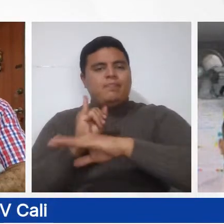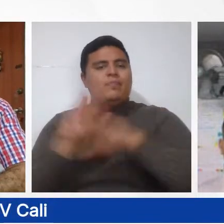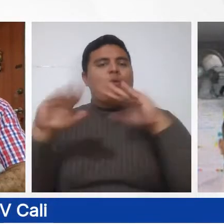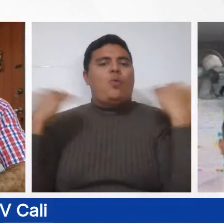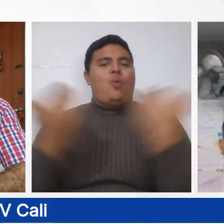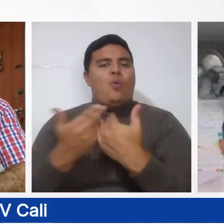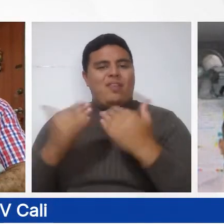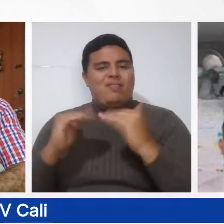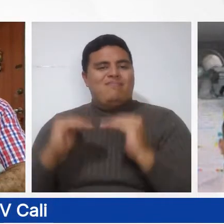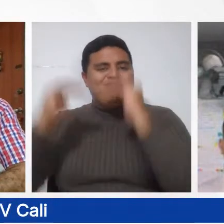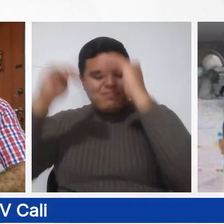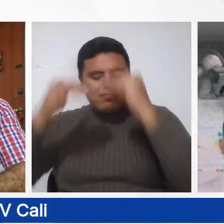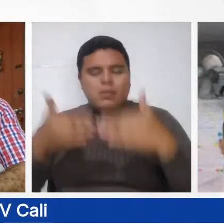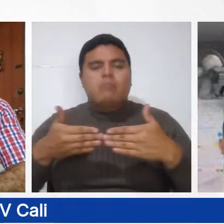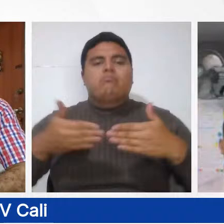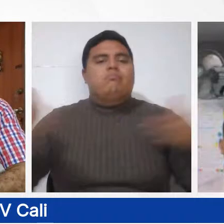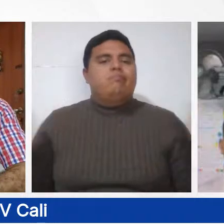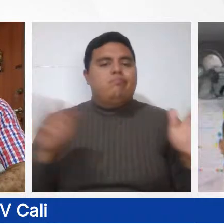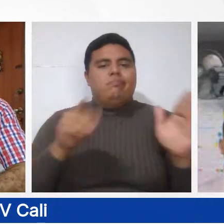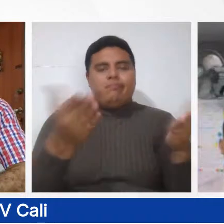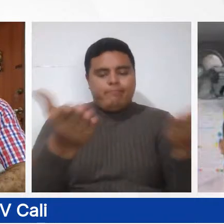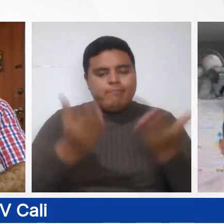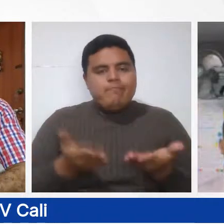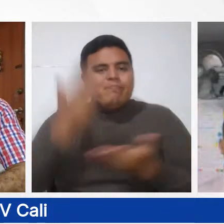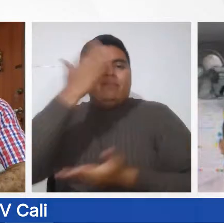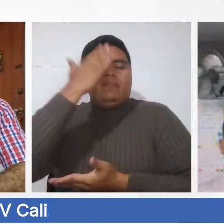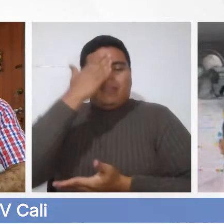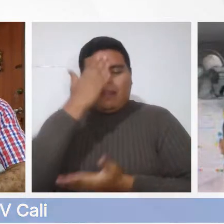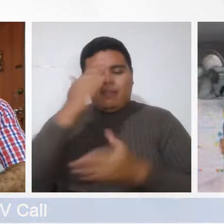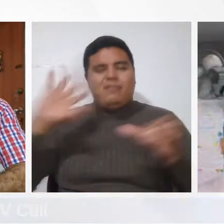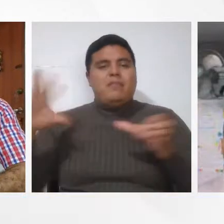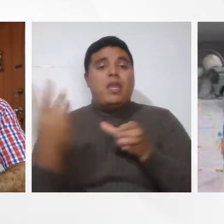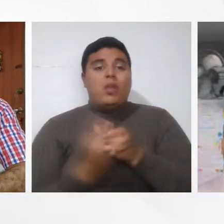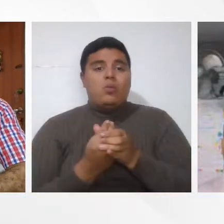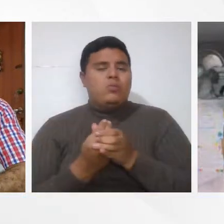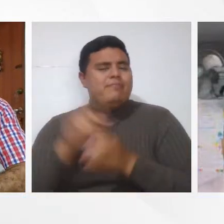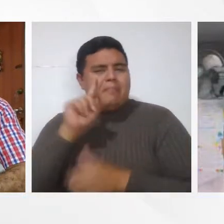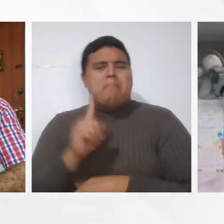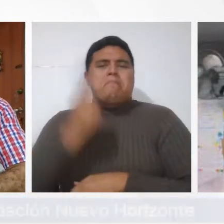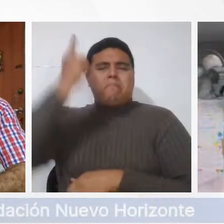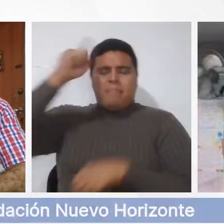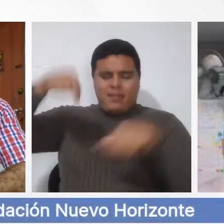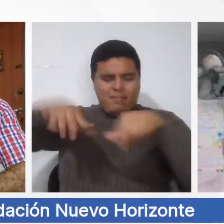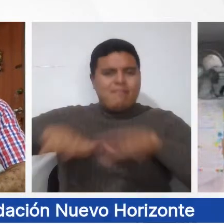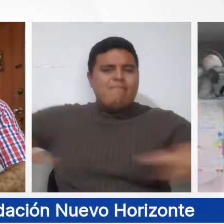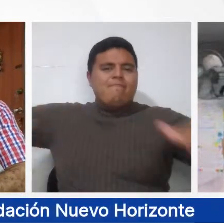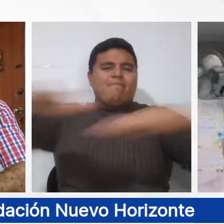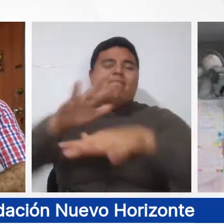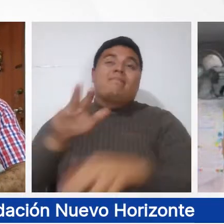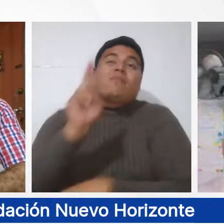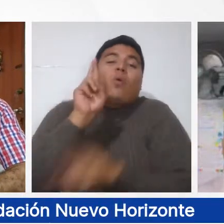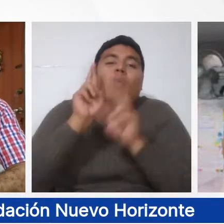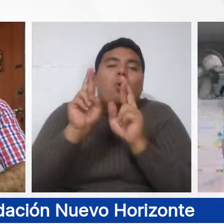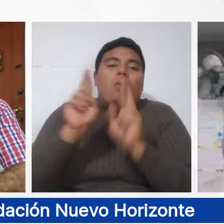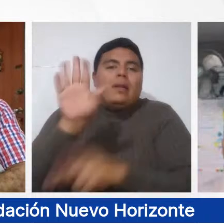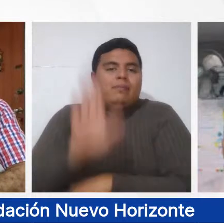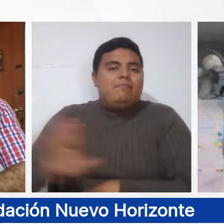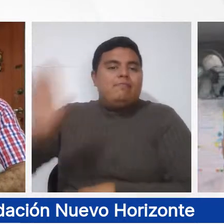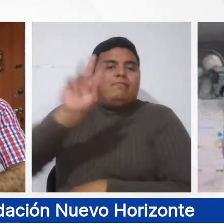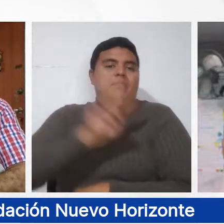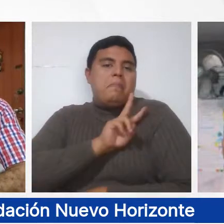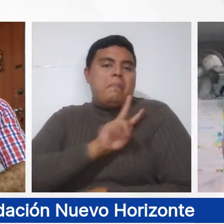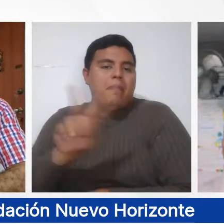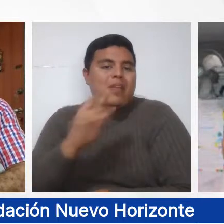la estructuración de estos procesos de inclusión, para que las instituciones educativas del Departamento del Valle, las instituciones educativas